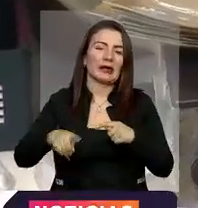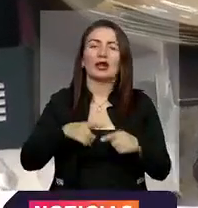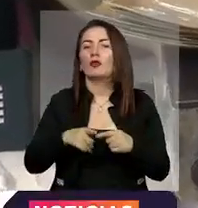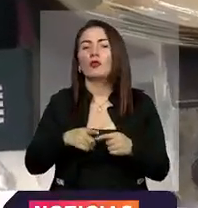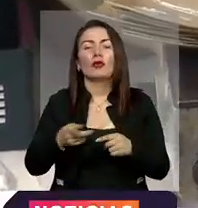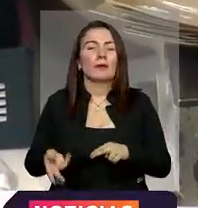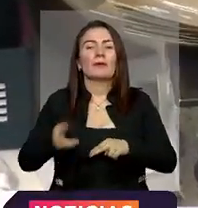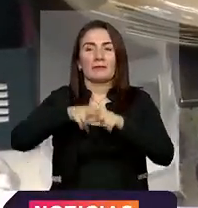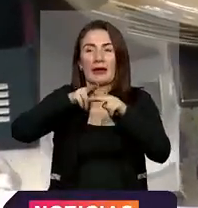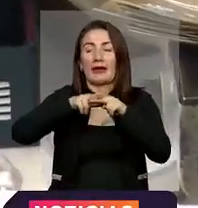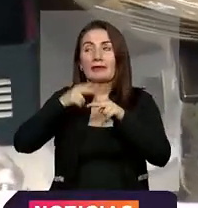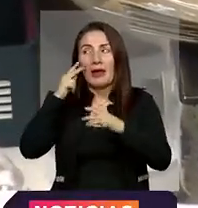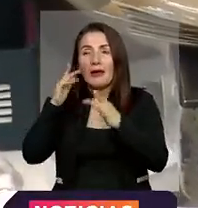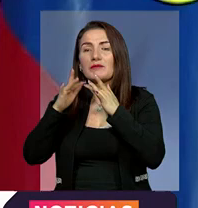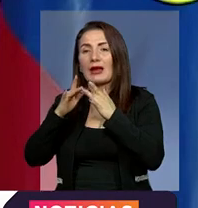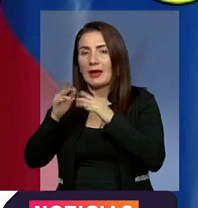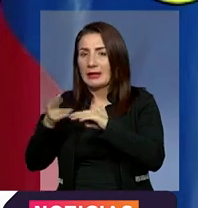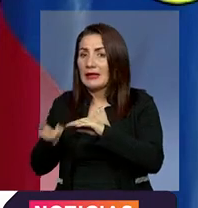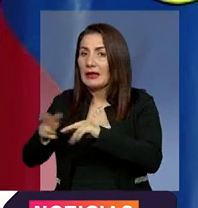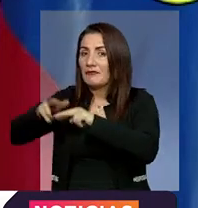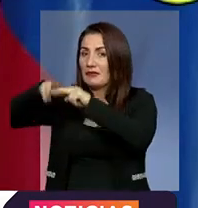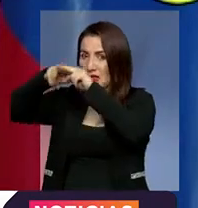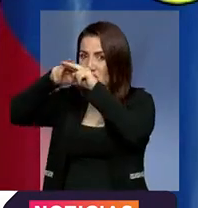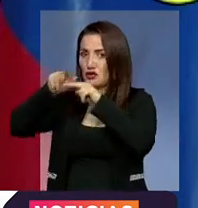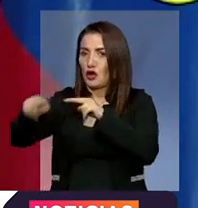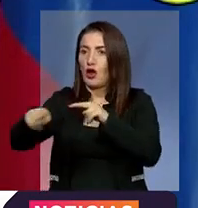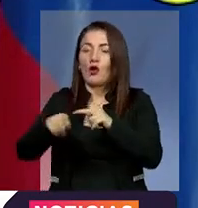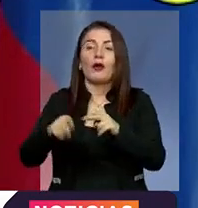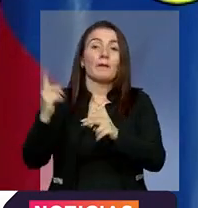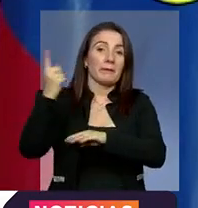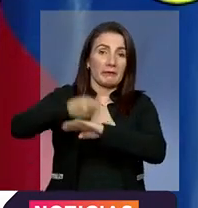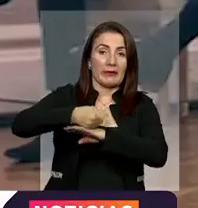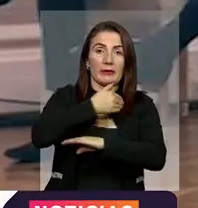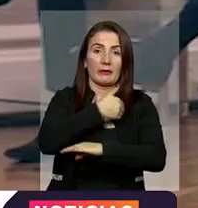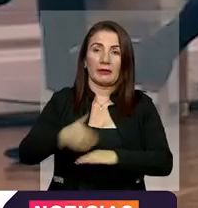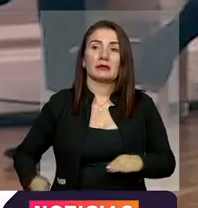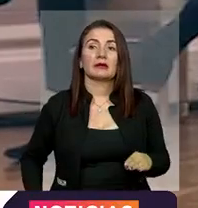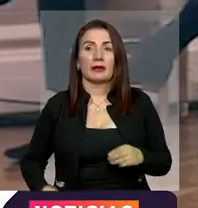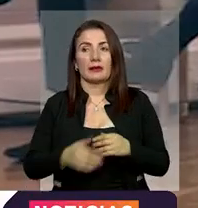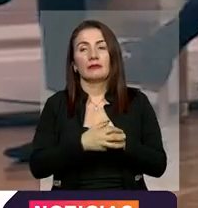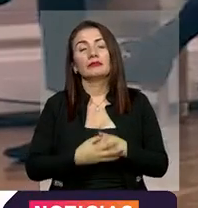con base en la inflación y que serán regidos por las medidas adoptadas por el gobierno nacional.